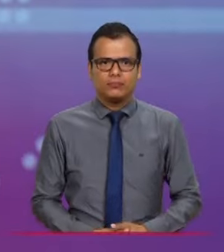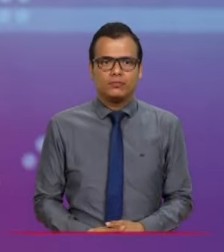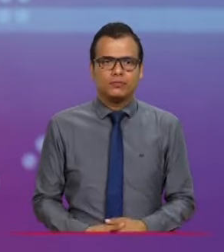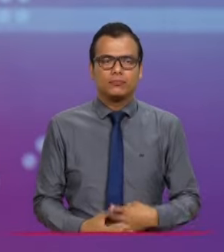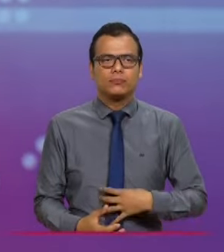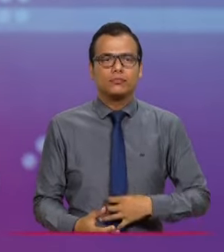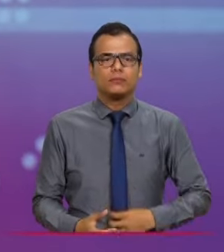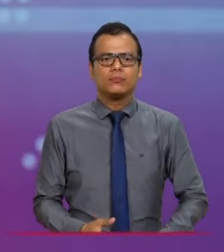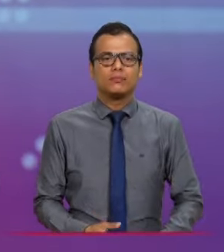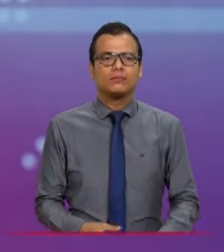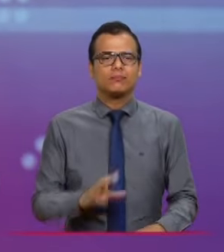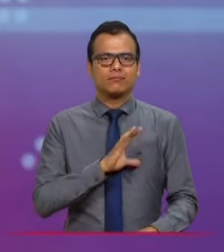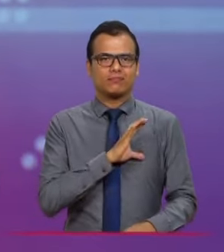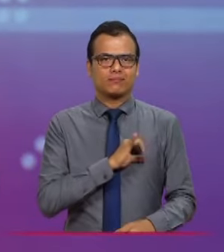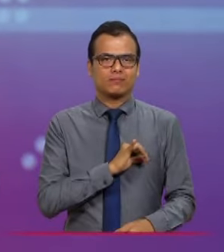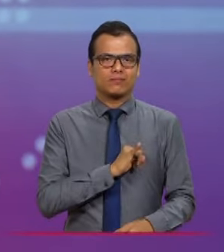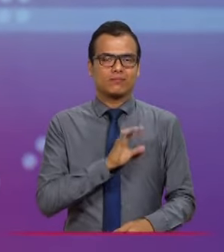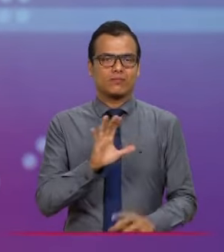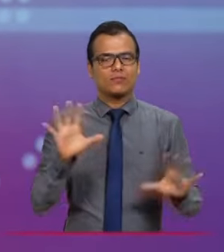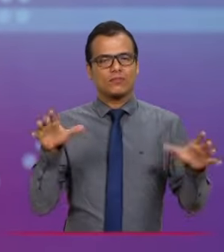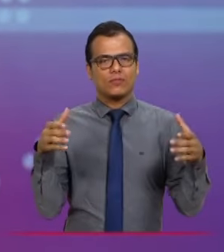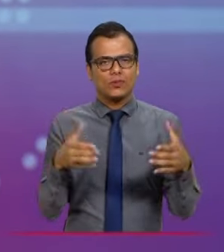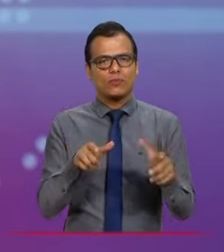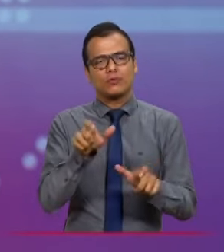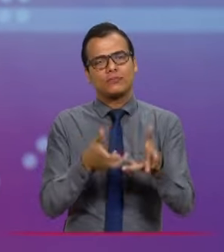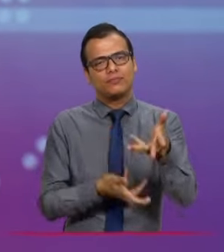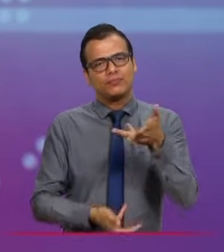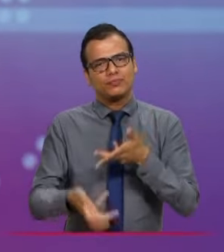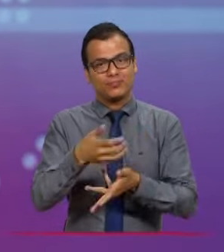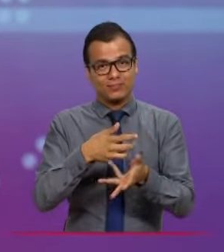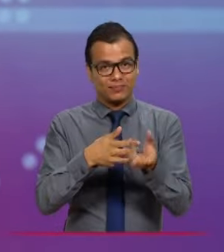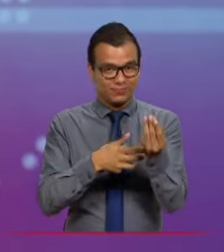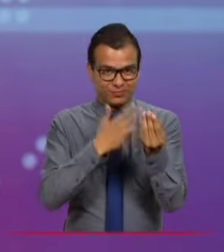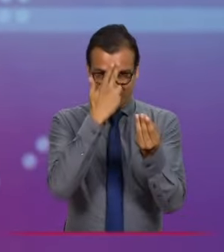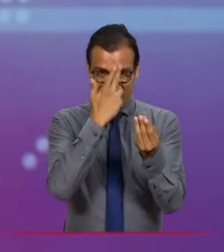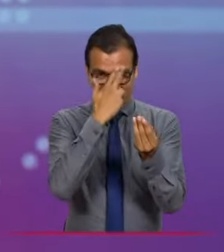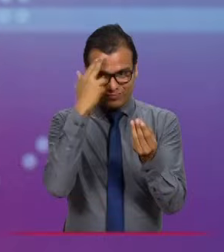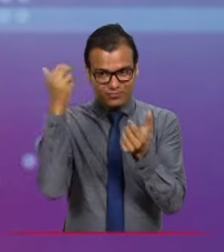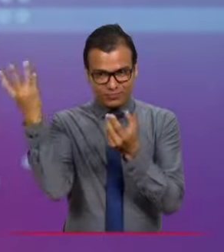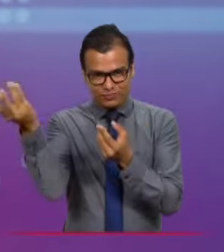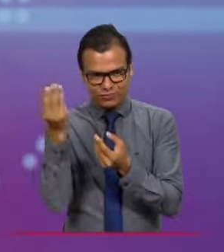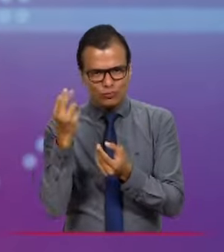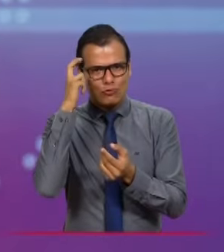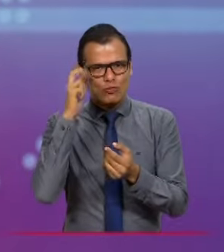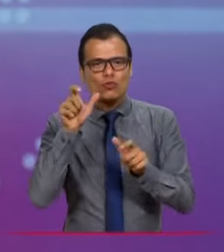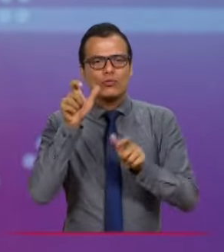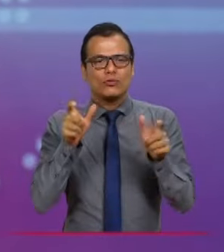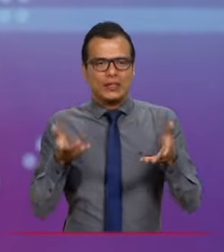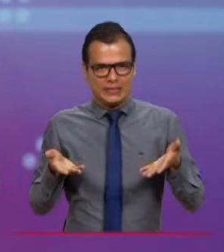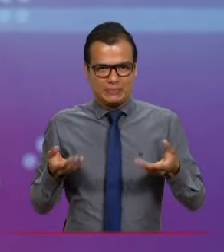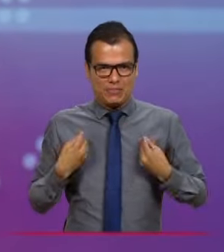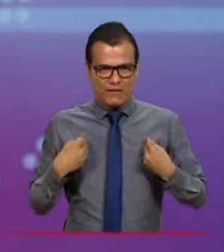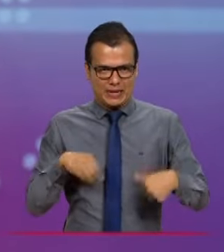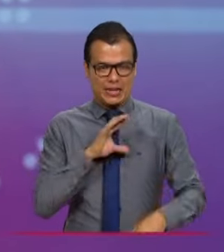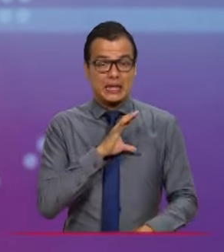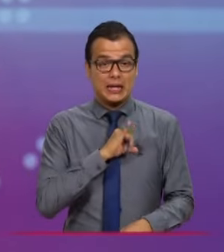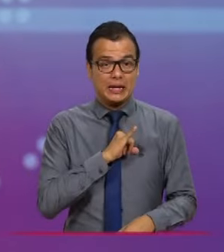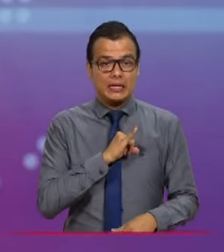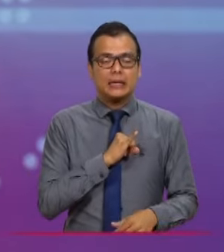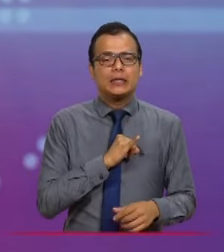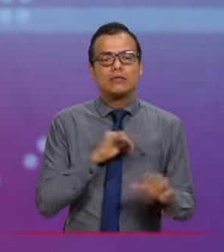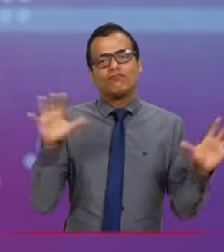A ritmo de chirimía y en medio de un compartir, la arquidiócesis de Cali y la colonia chocoana que reside en Cali rindió